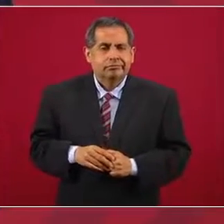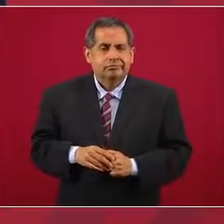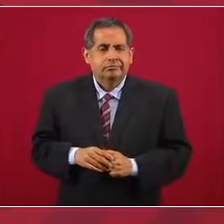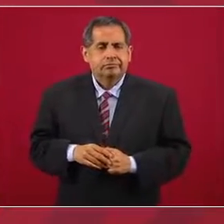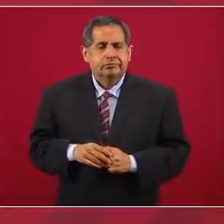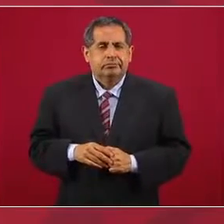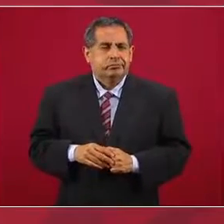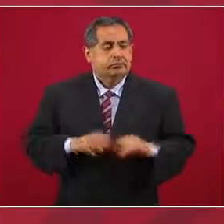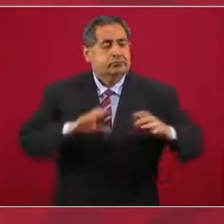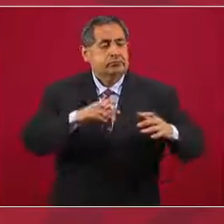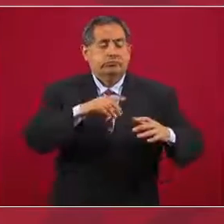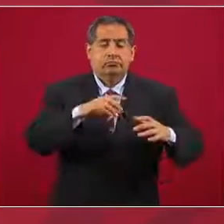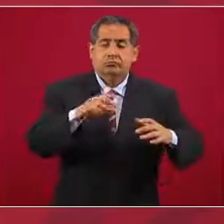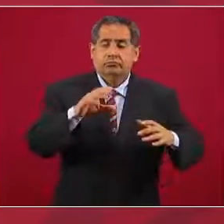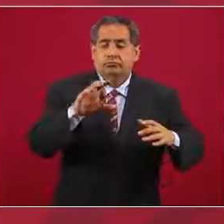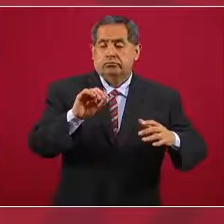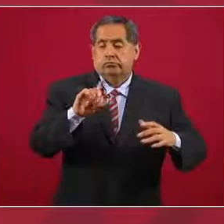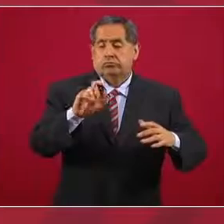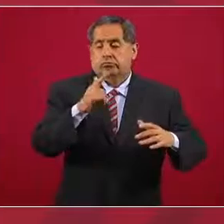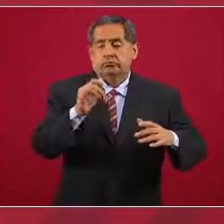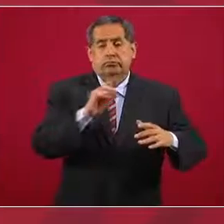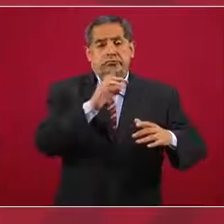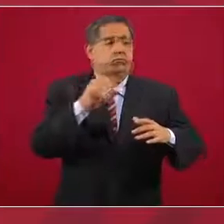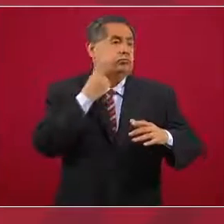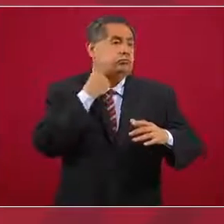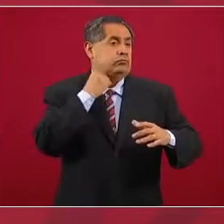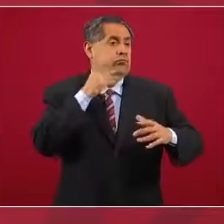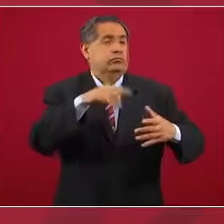los colegios de abogados,